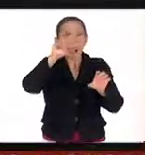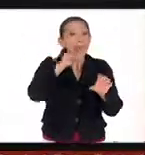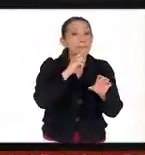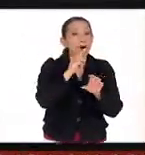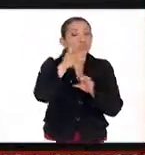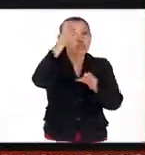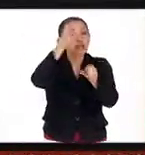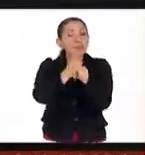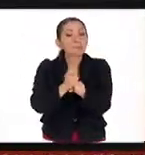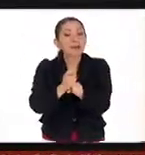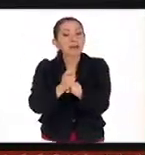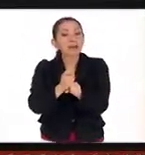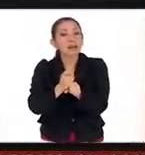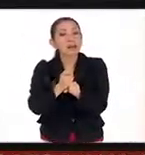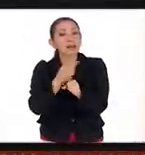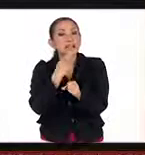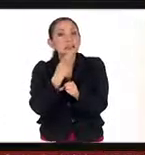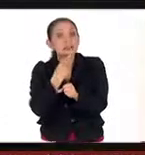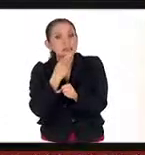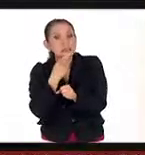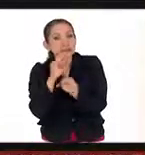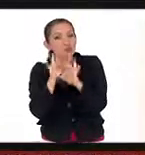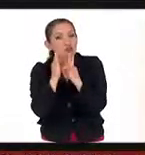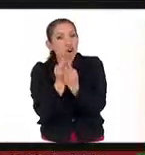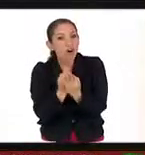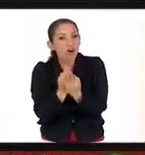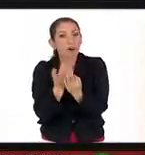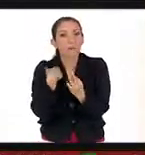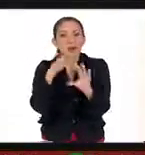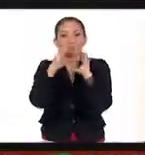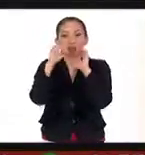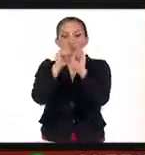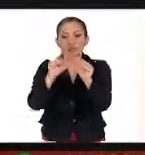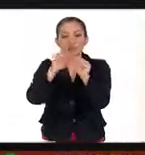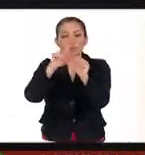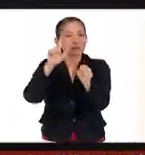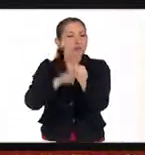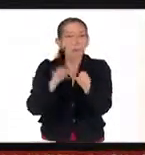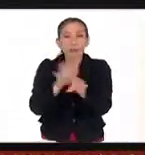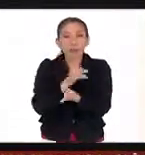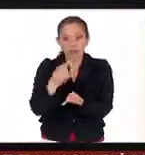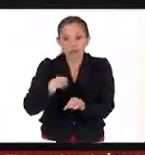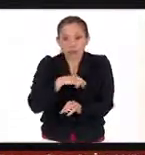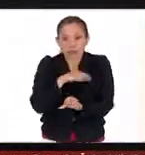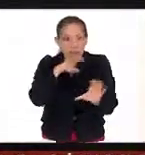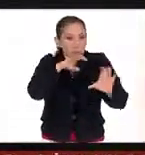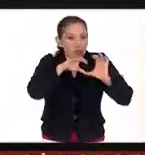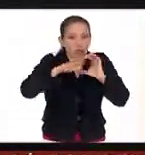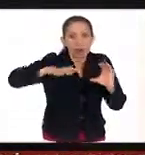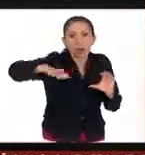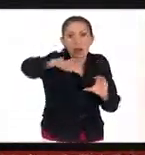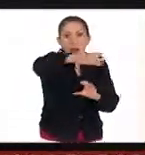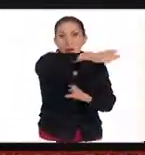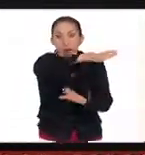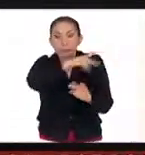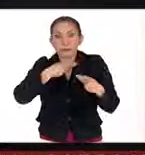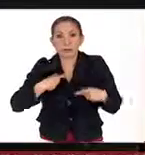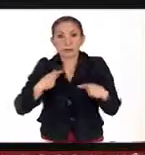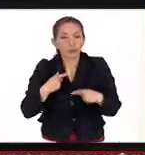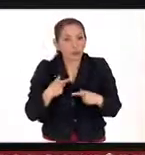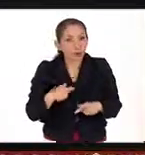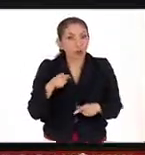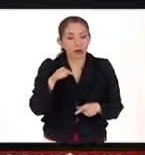el primer instrumento o el primer medio de comunicación social, porque nosotros necesitamos comunicarnos con nuestra sociedad,